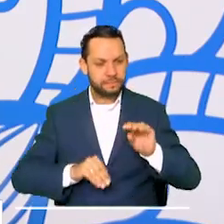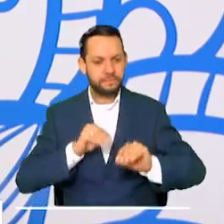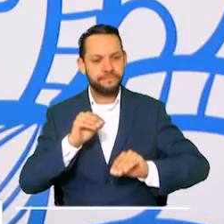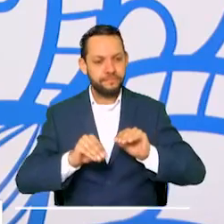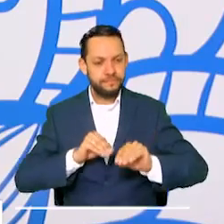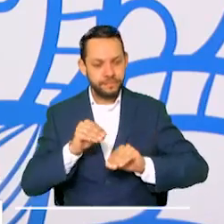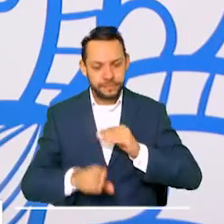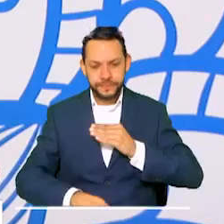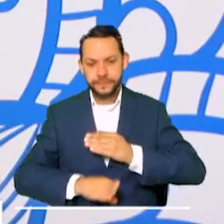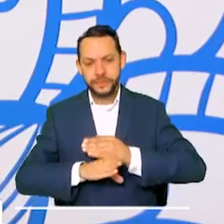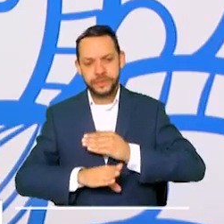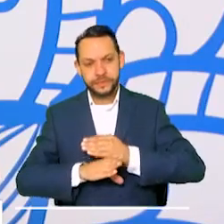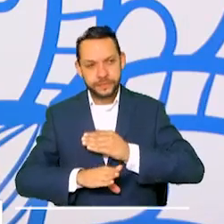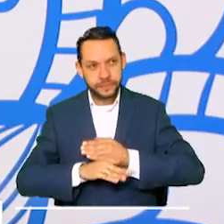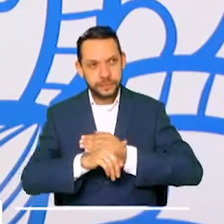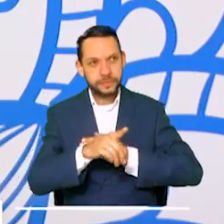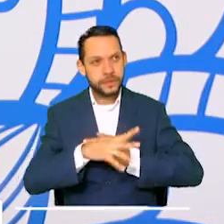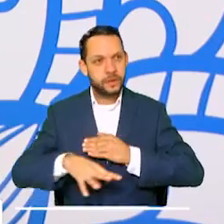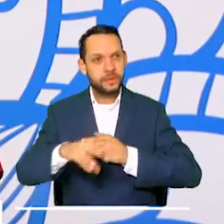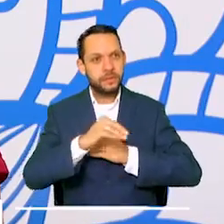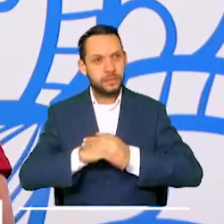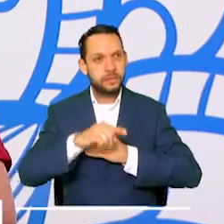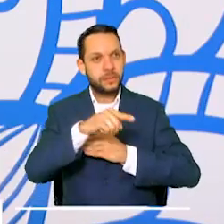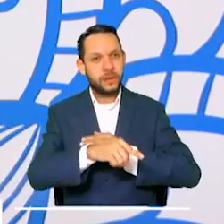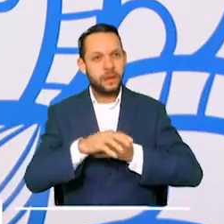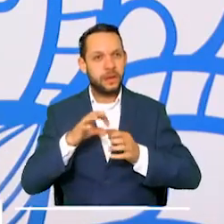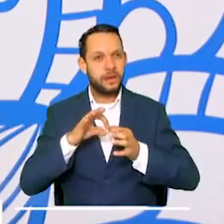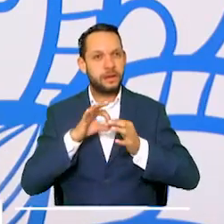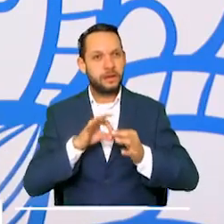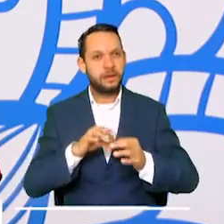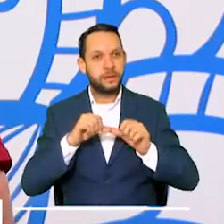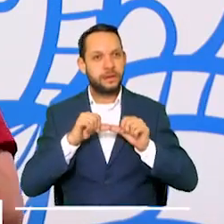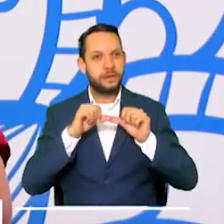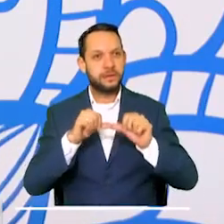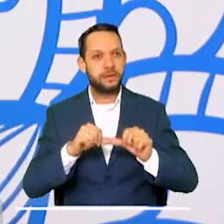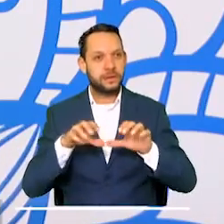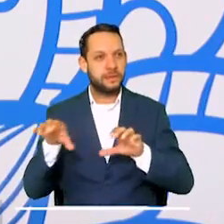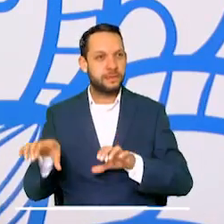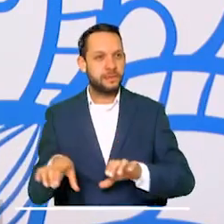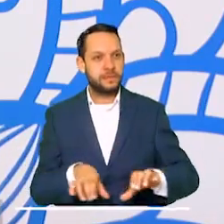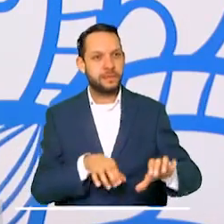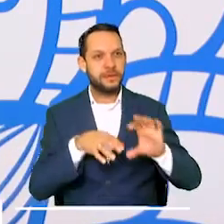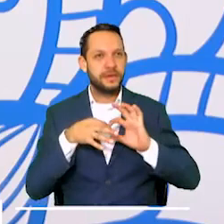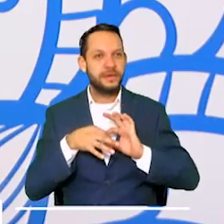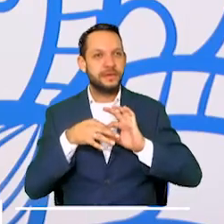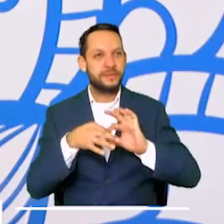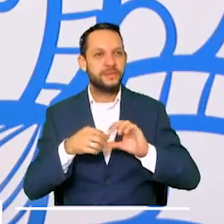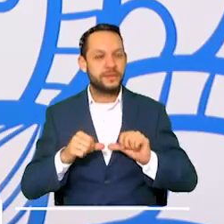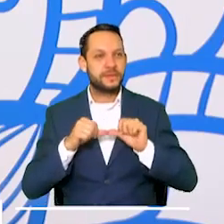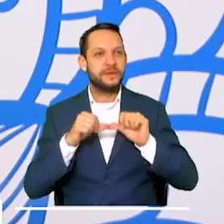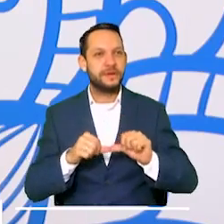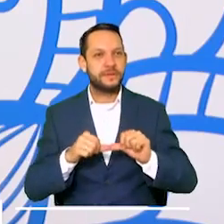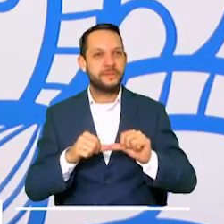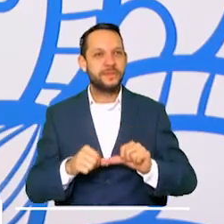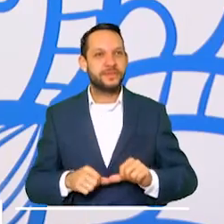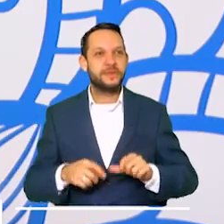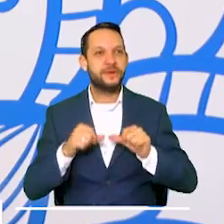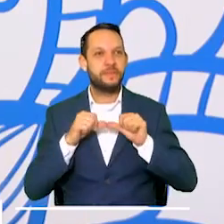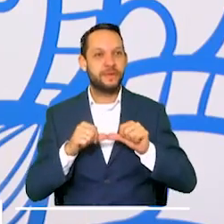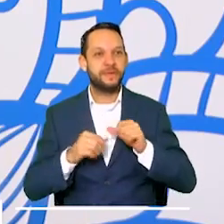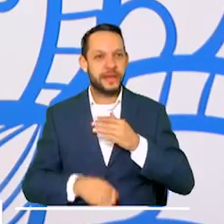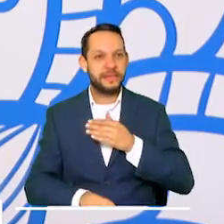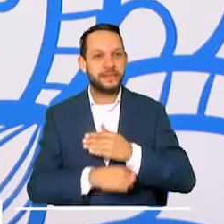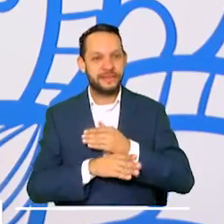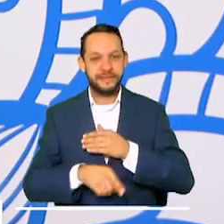que muchas veces cuando estamos en una condición que reta nuestro cuerpo, reta nuestras defensas más allá de lo que nosotros